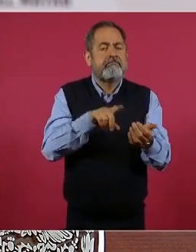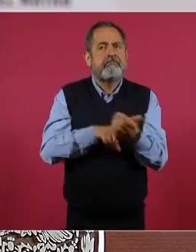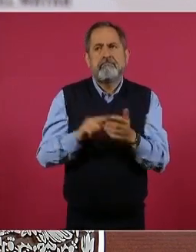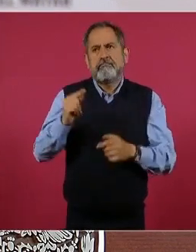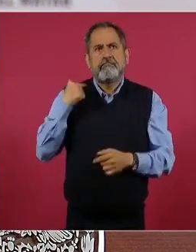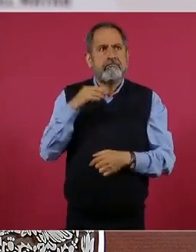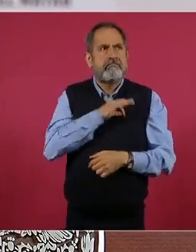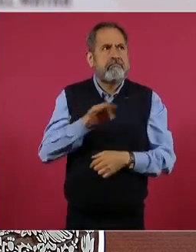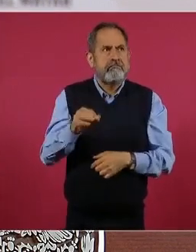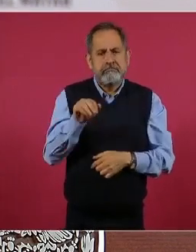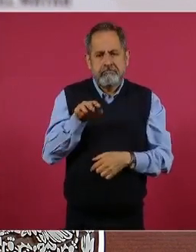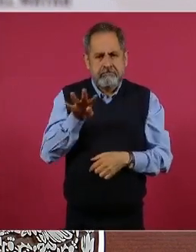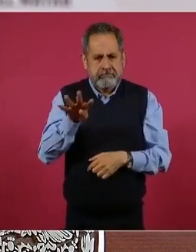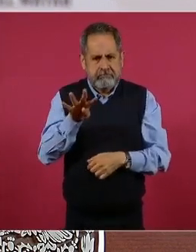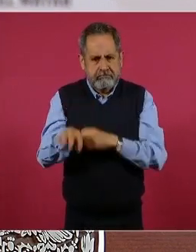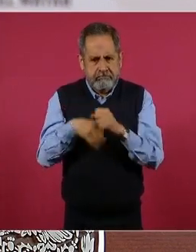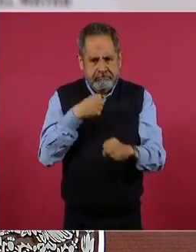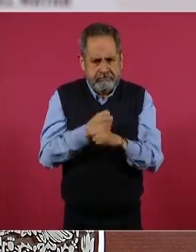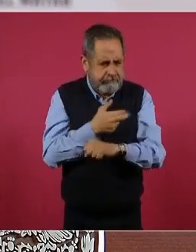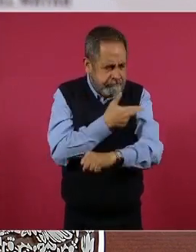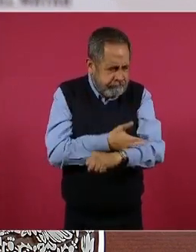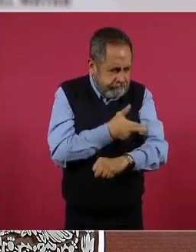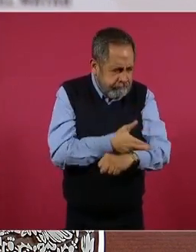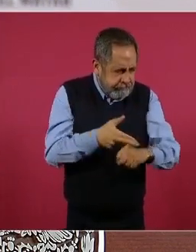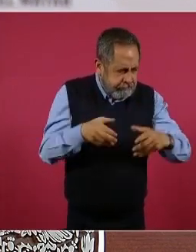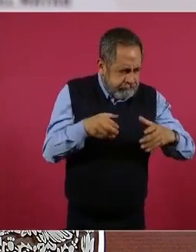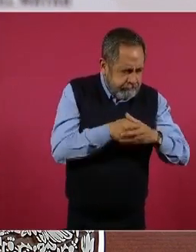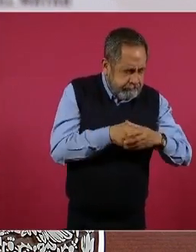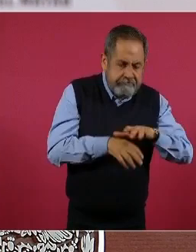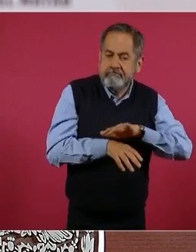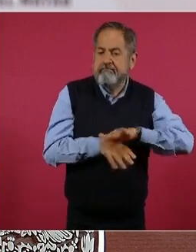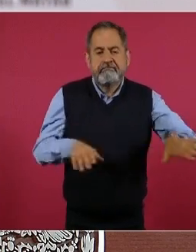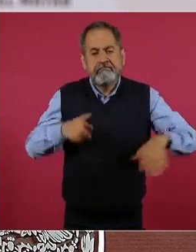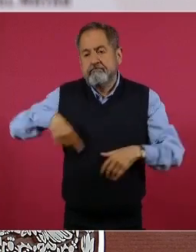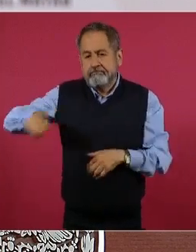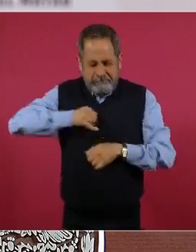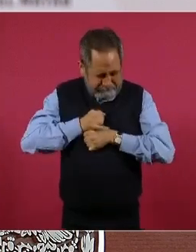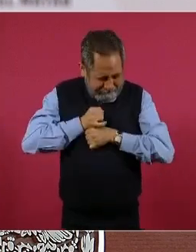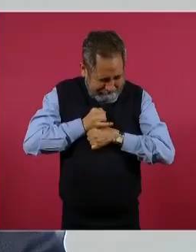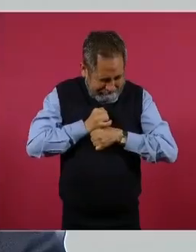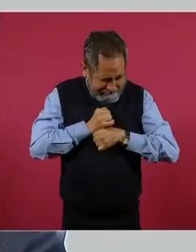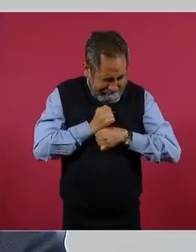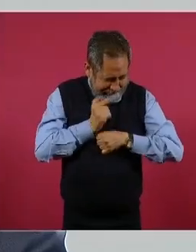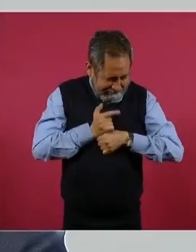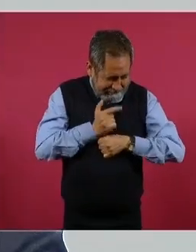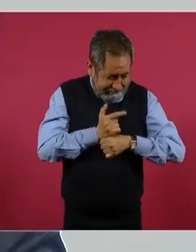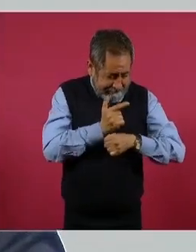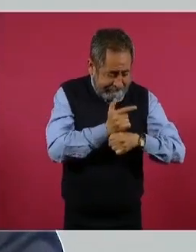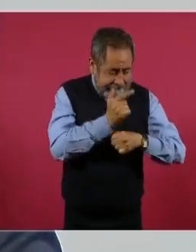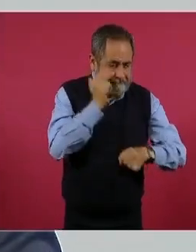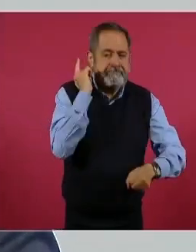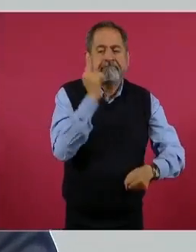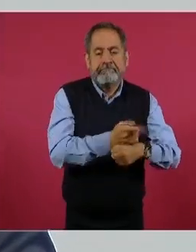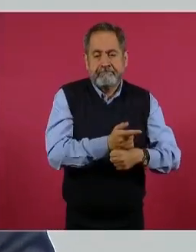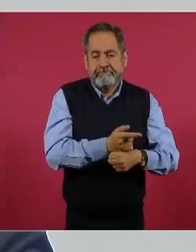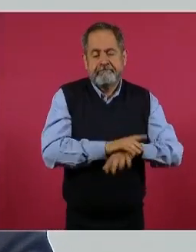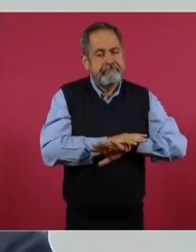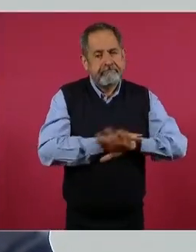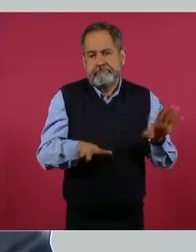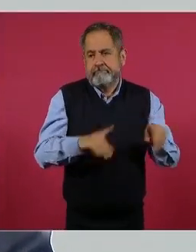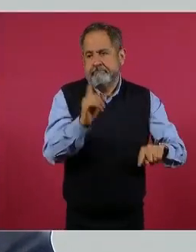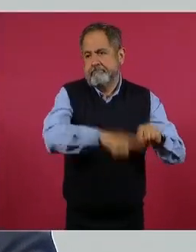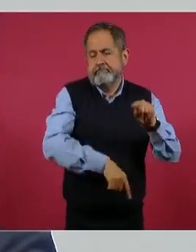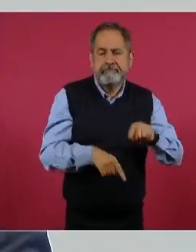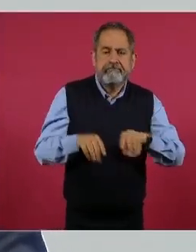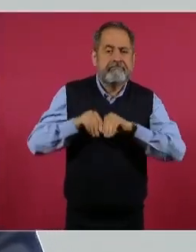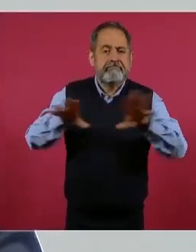los últimos 19 años, y que después de un largo trabajo técnico de auditoría forense, logramos descubrir y hoy